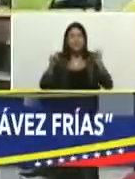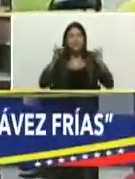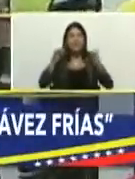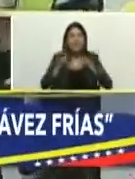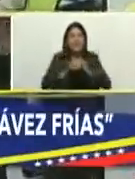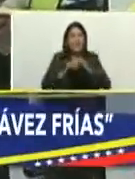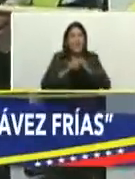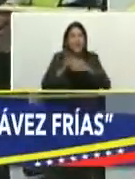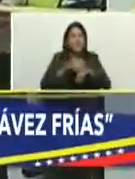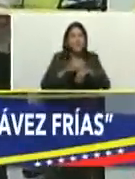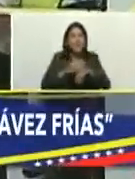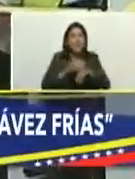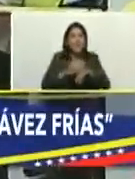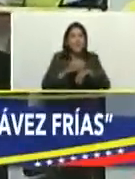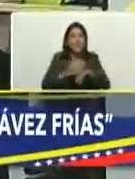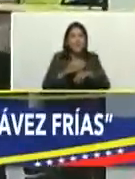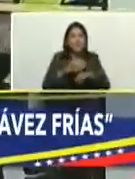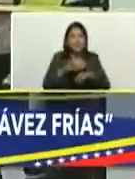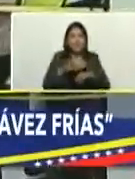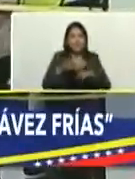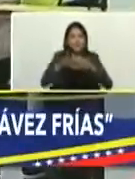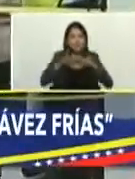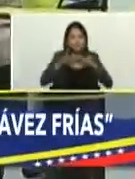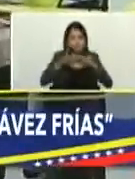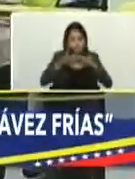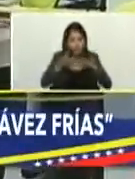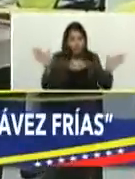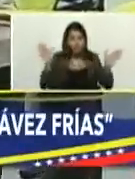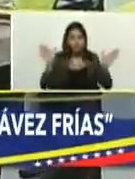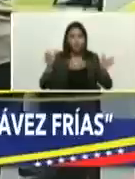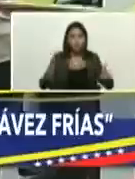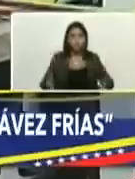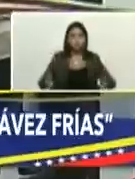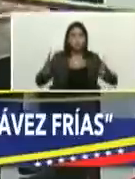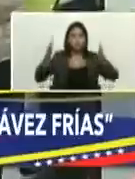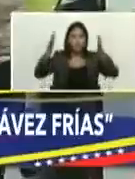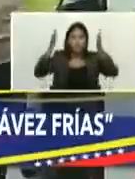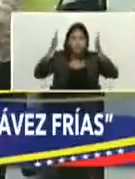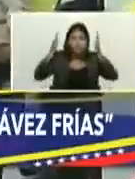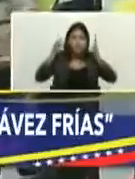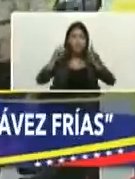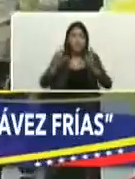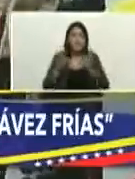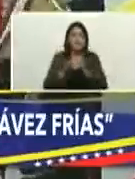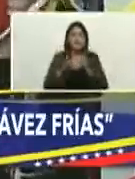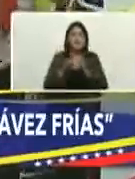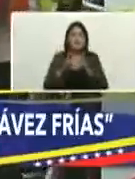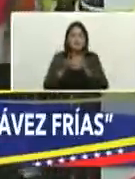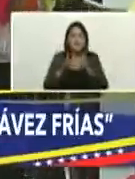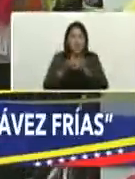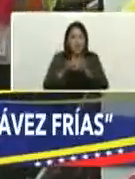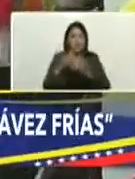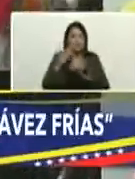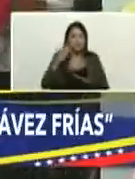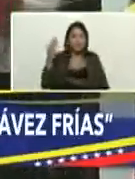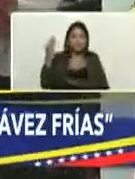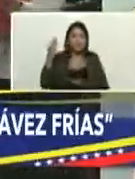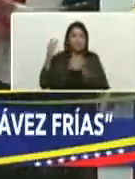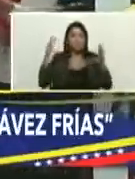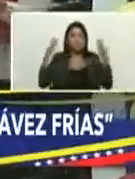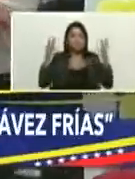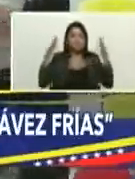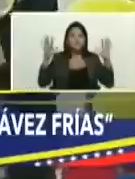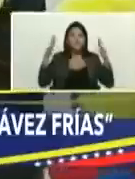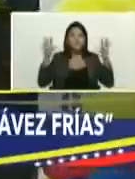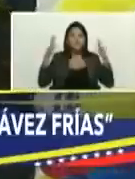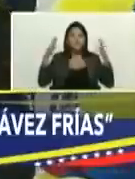compatriotas, a que inauguremos esta hermosa obra de infraestructura educativa para el